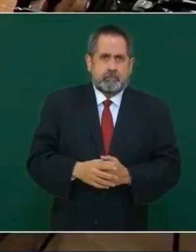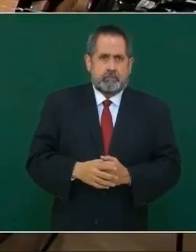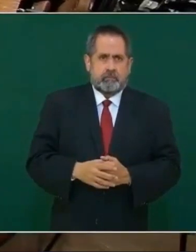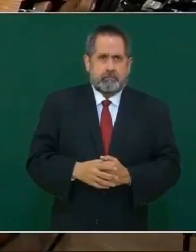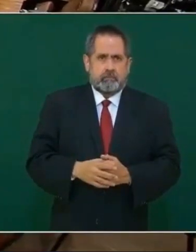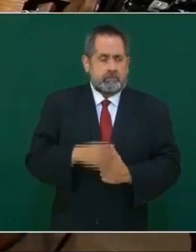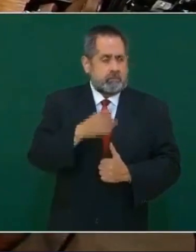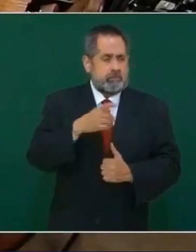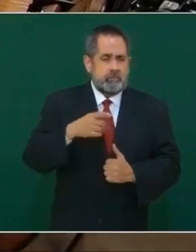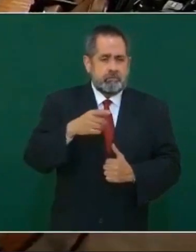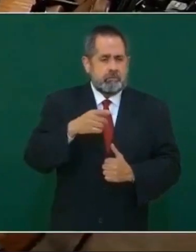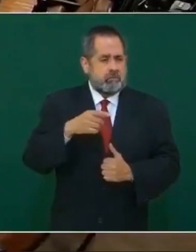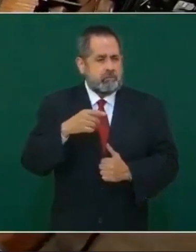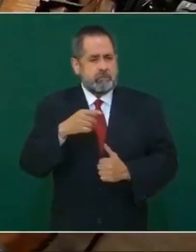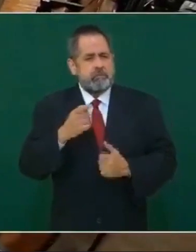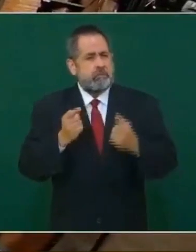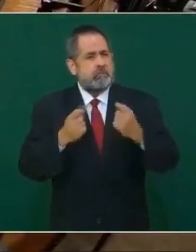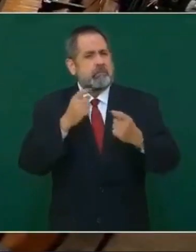no querías